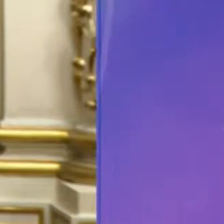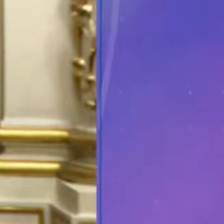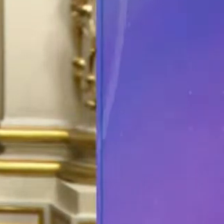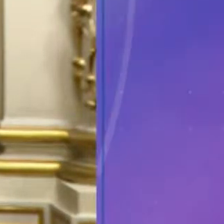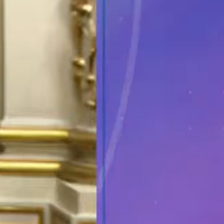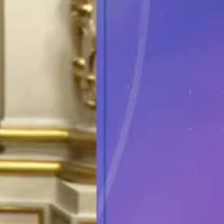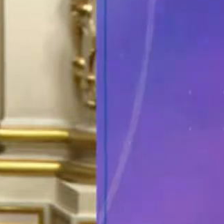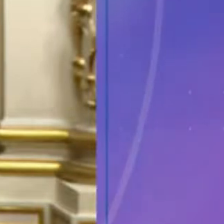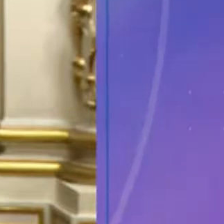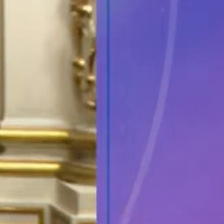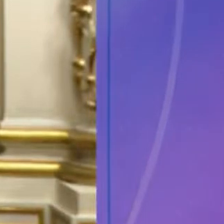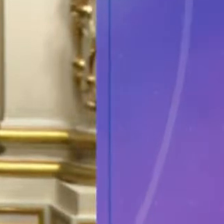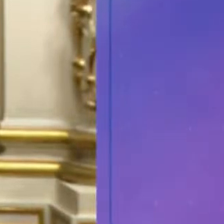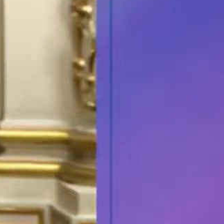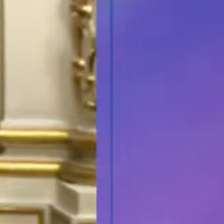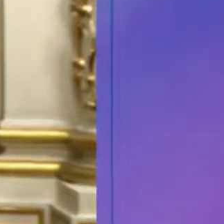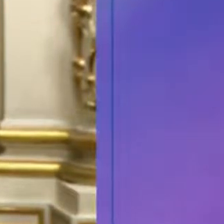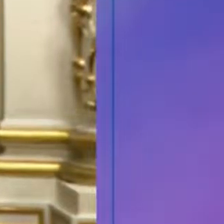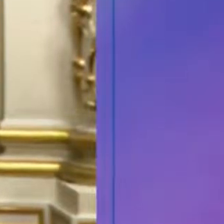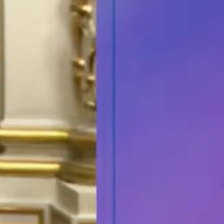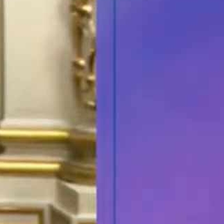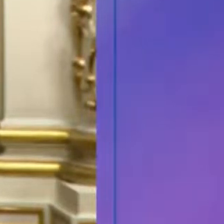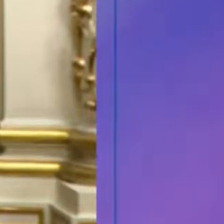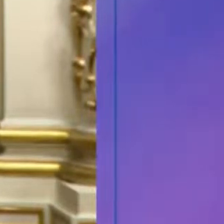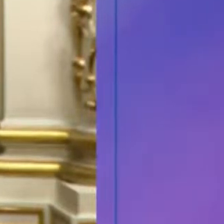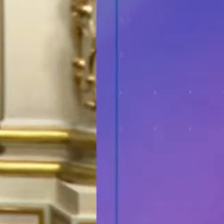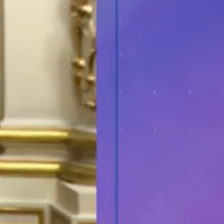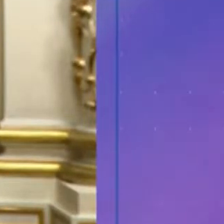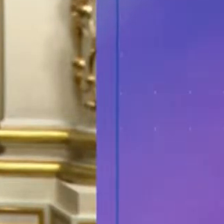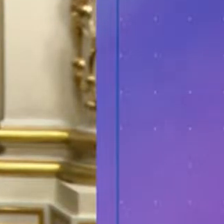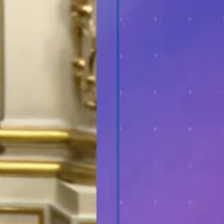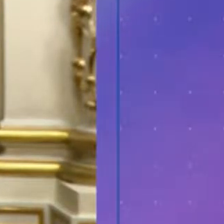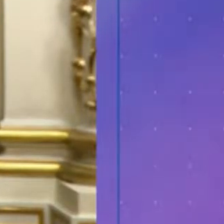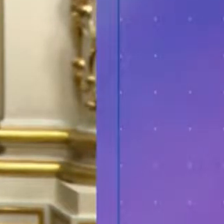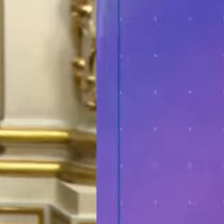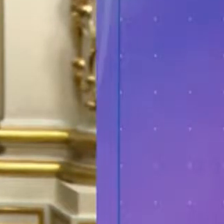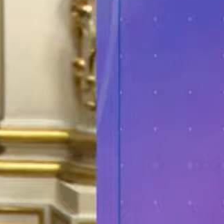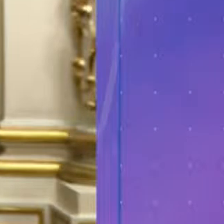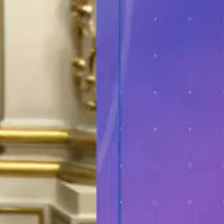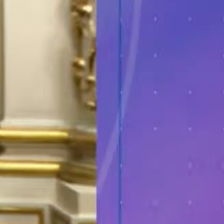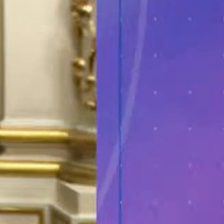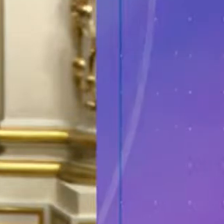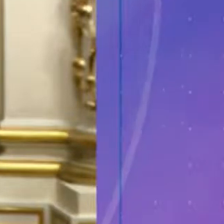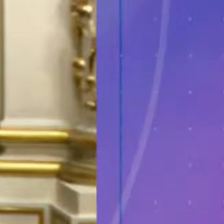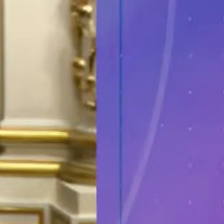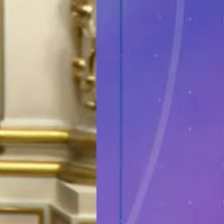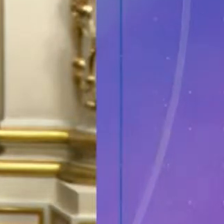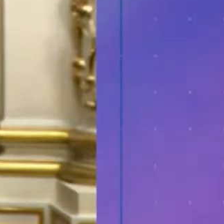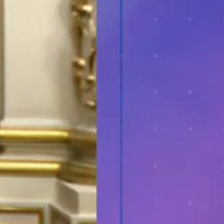los gremios, la sociedad civil, a comprometerse con ellos. En estos meses se desataron todas las tormentas